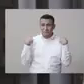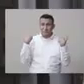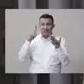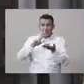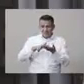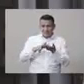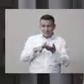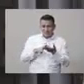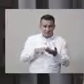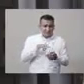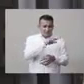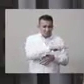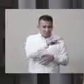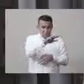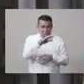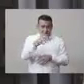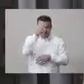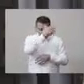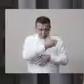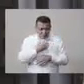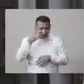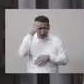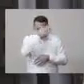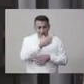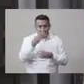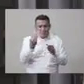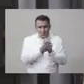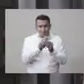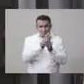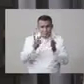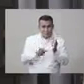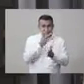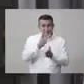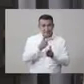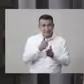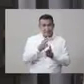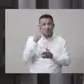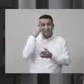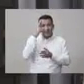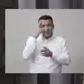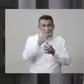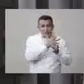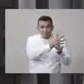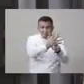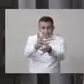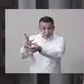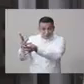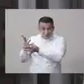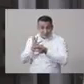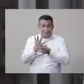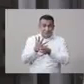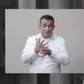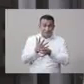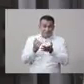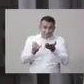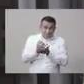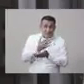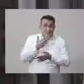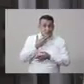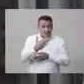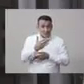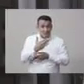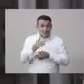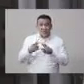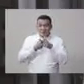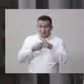todos nosotros, depende poder arrancar a tiempo. Primero está la salud de nuestros alumnos, de nuestras alumnas